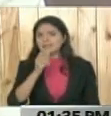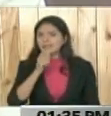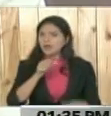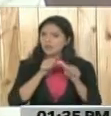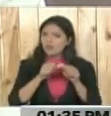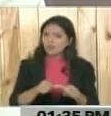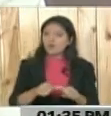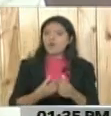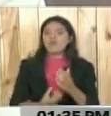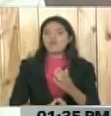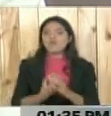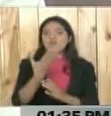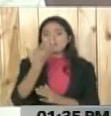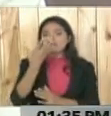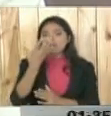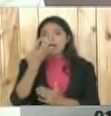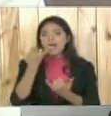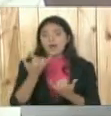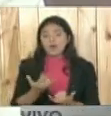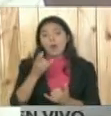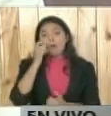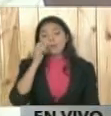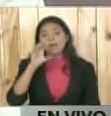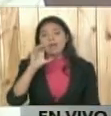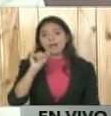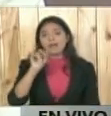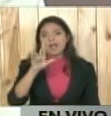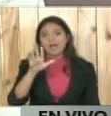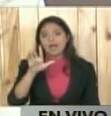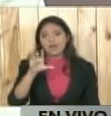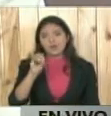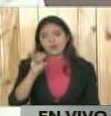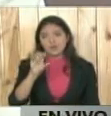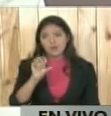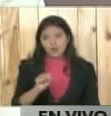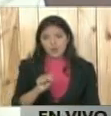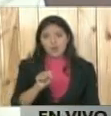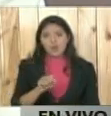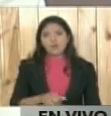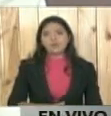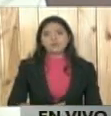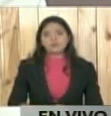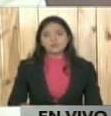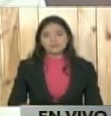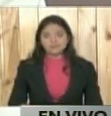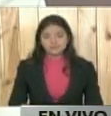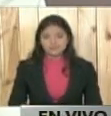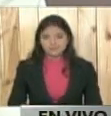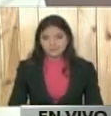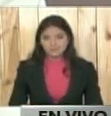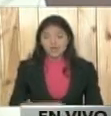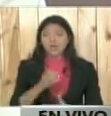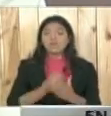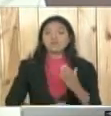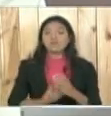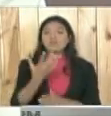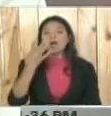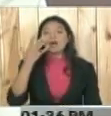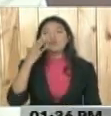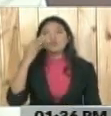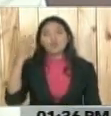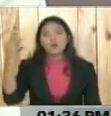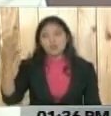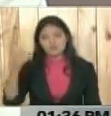como refundador por Carlos Fonseca Amador. Carlos Fonseca Amador, fundador de Sueño. Por